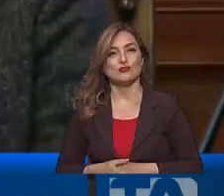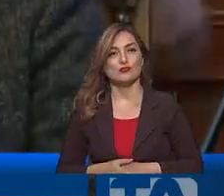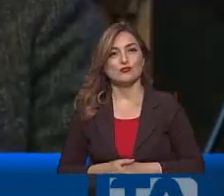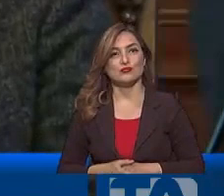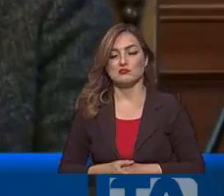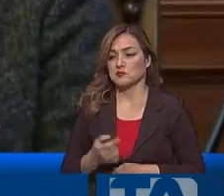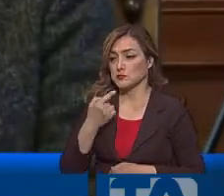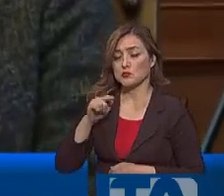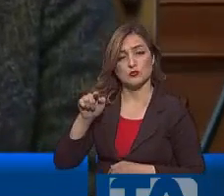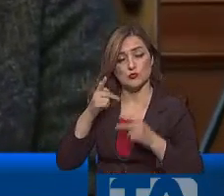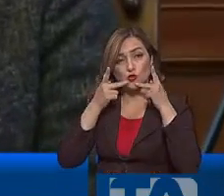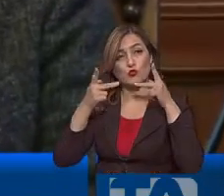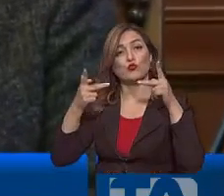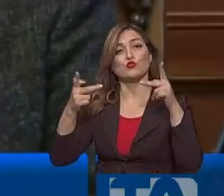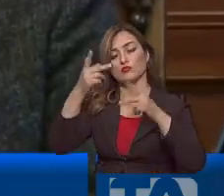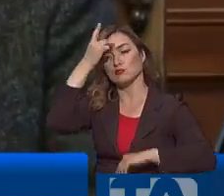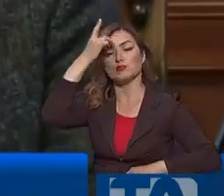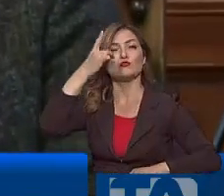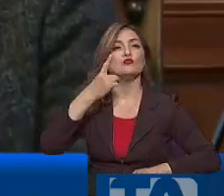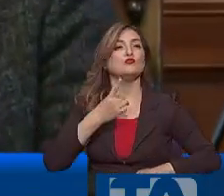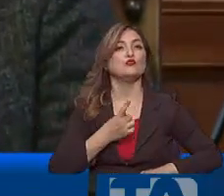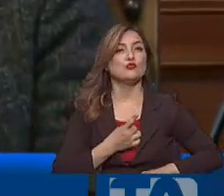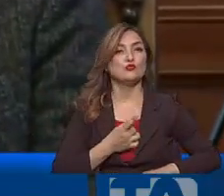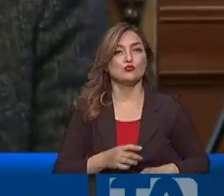hecho pública su decisión de